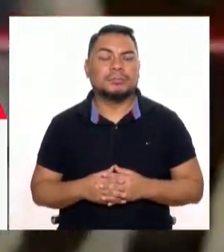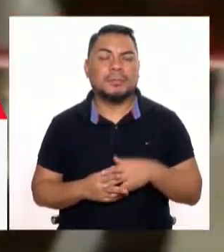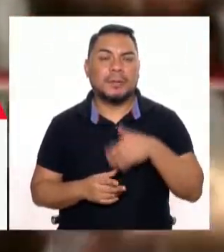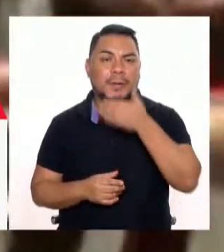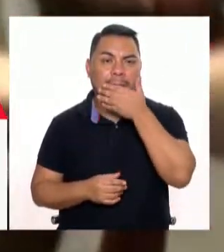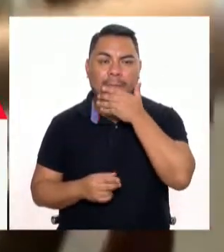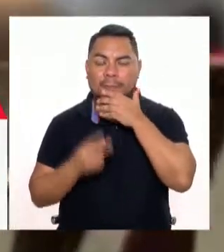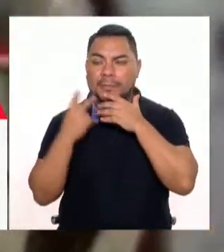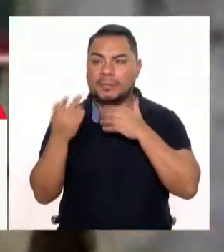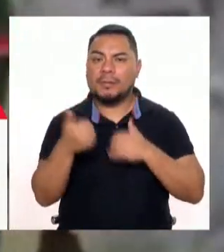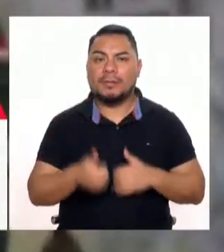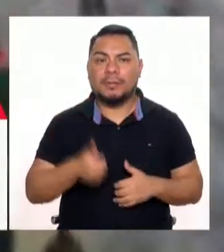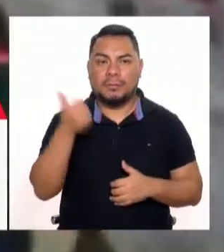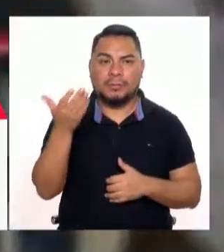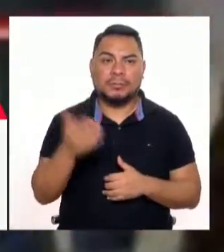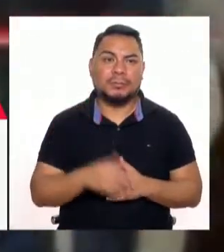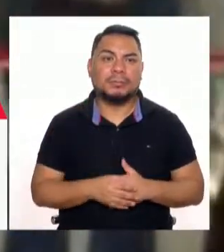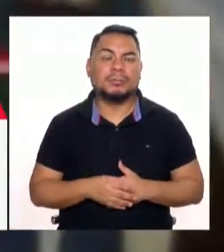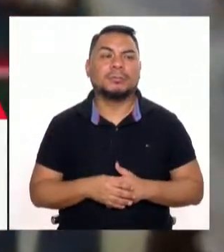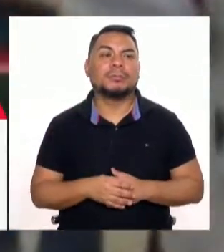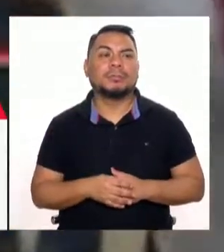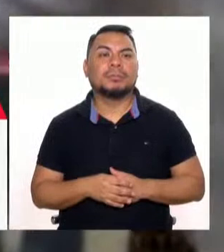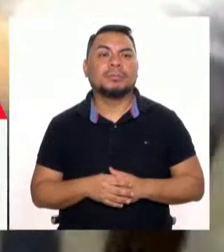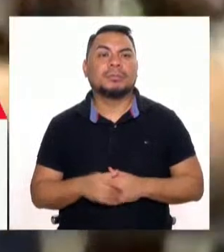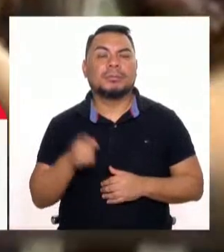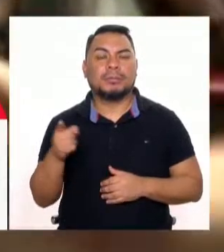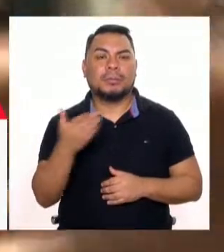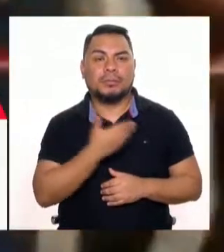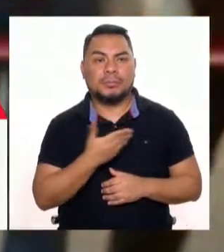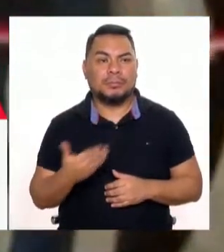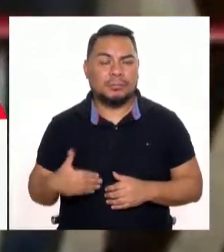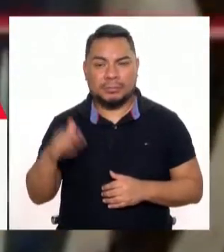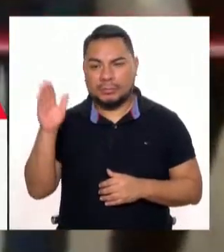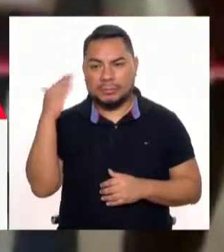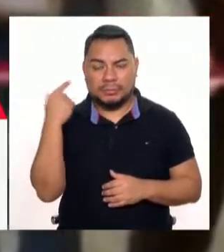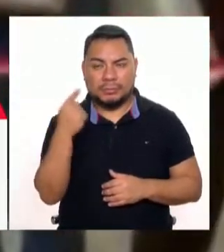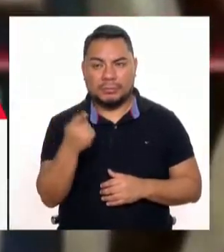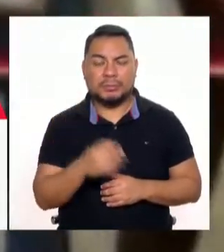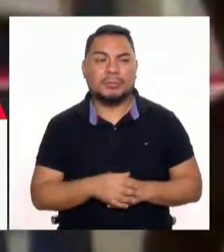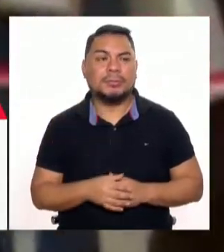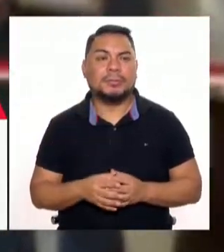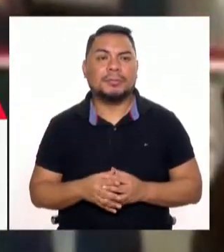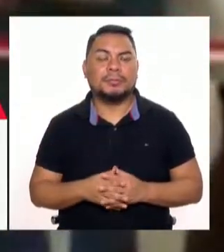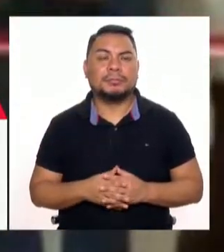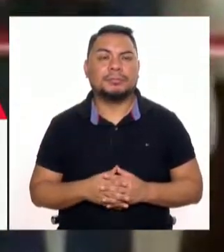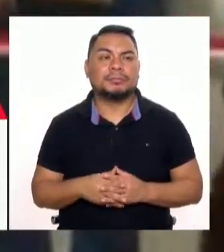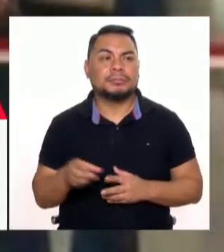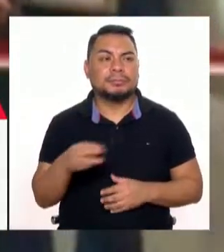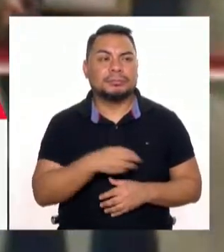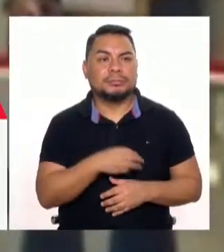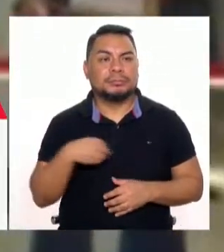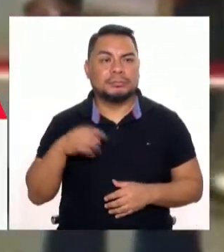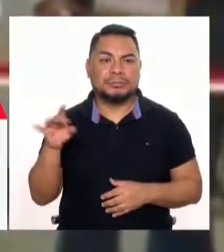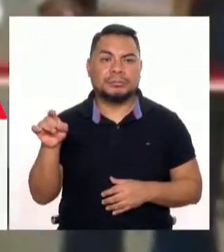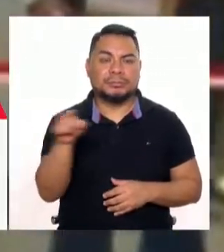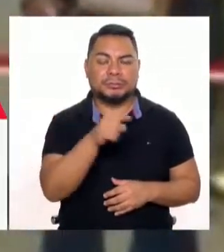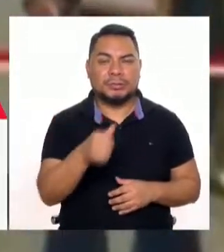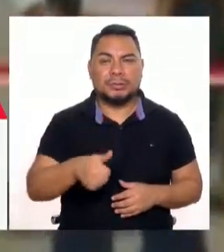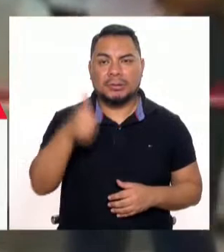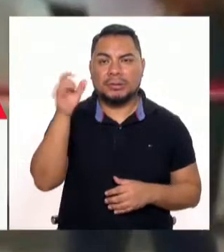autoridades encabezadas por la presidenta andina boluarte y los ministros de